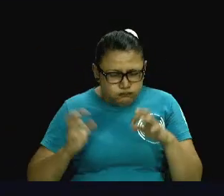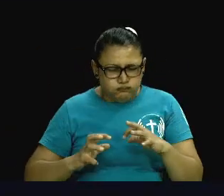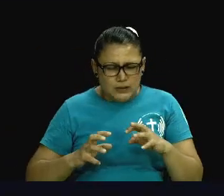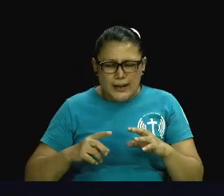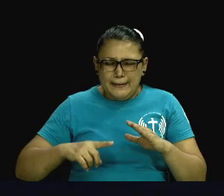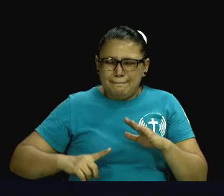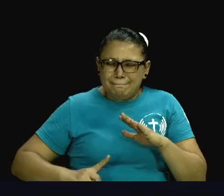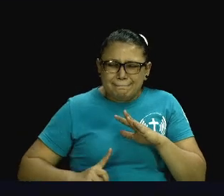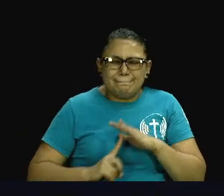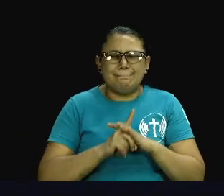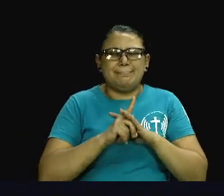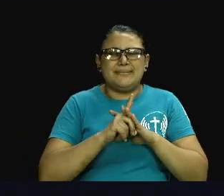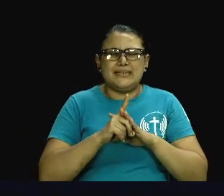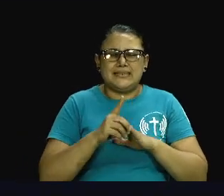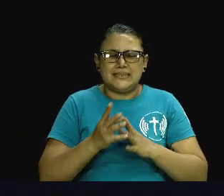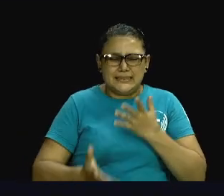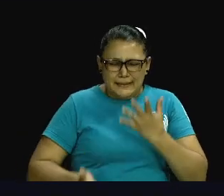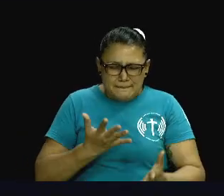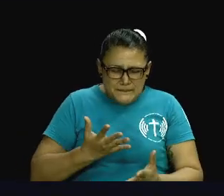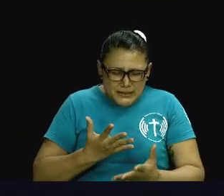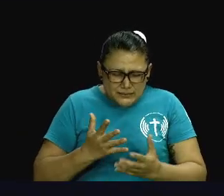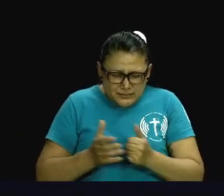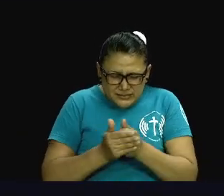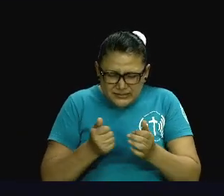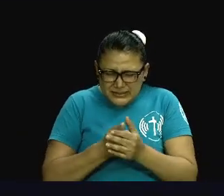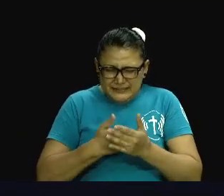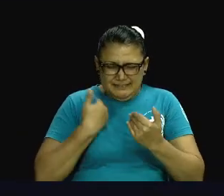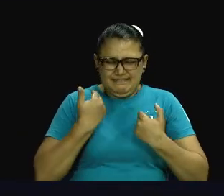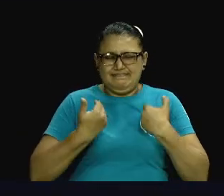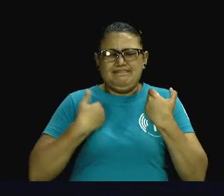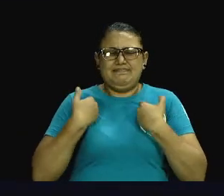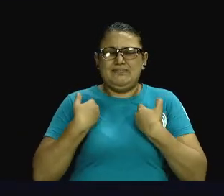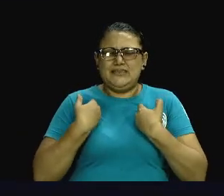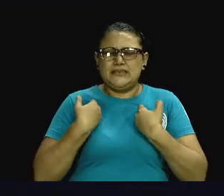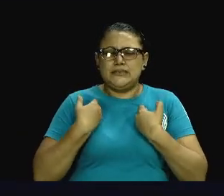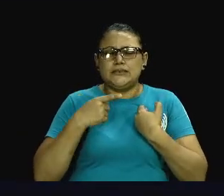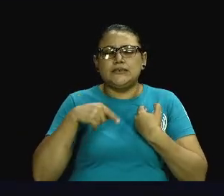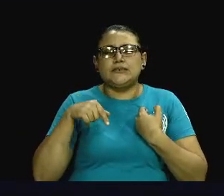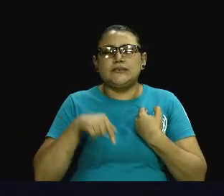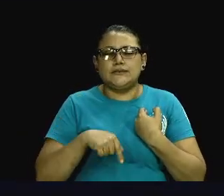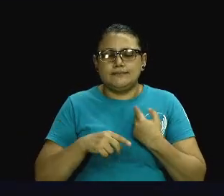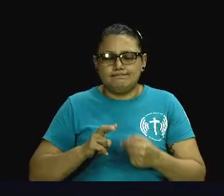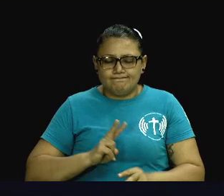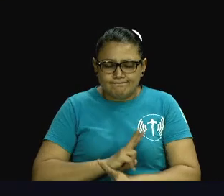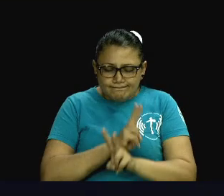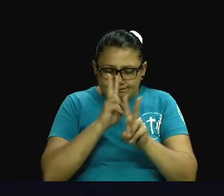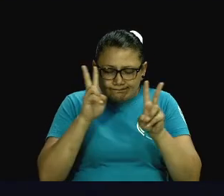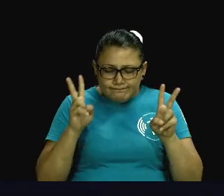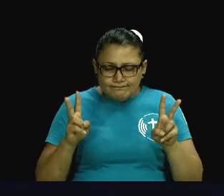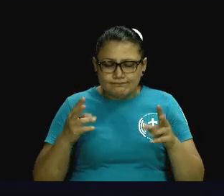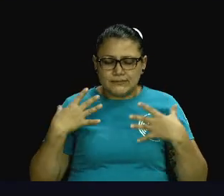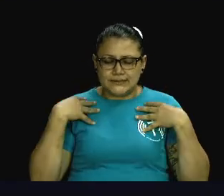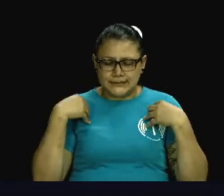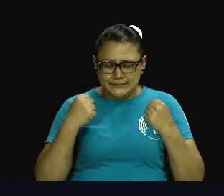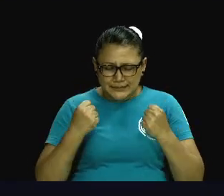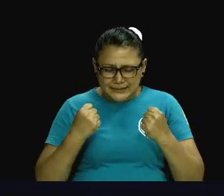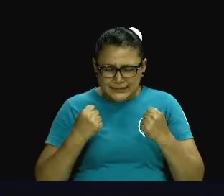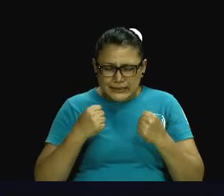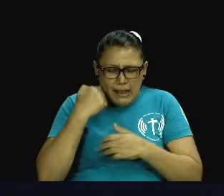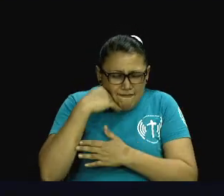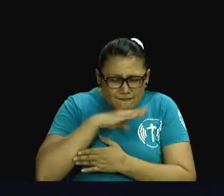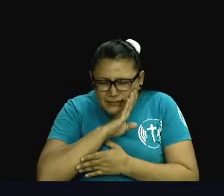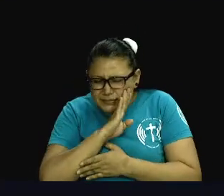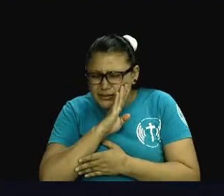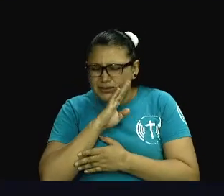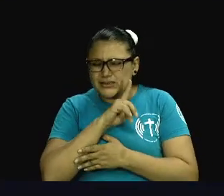en medio de esta sequía para que me des paz en medio de este hospital para que me des paz en medio de mi familia